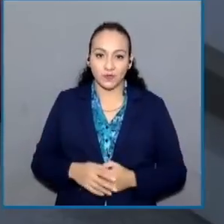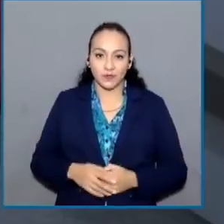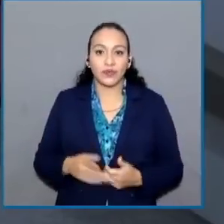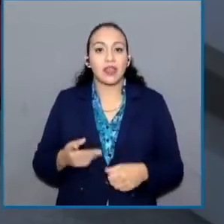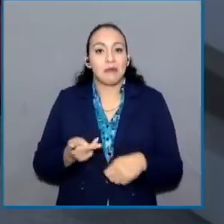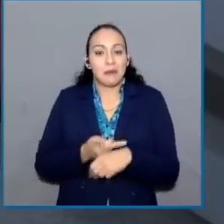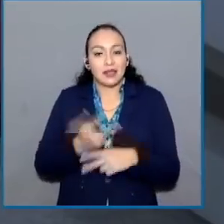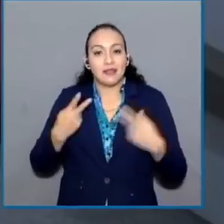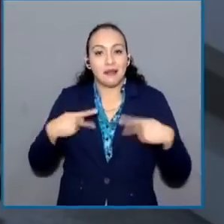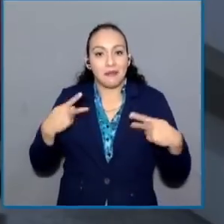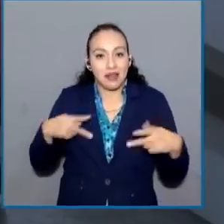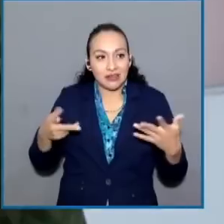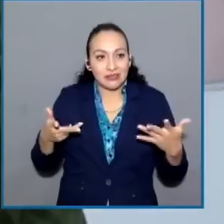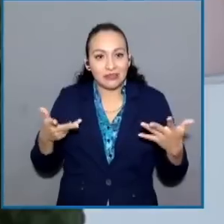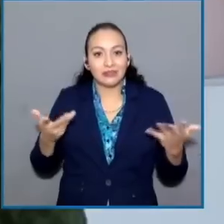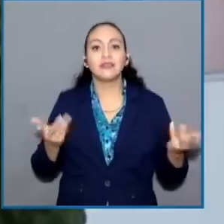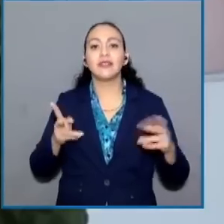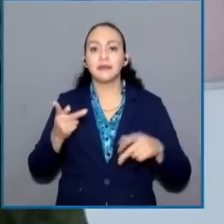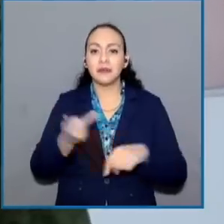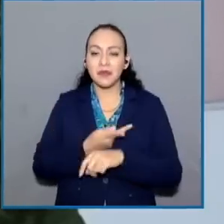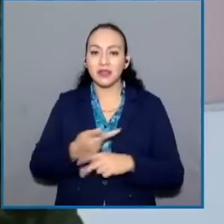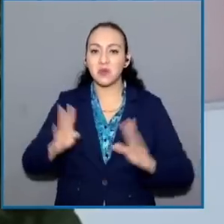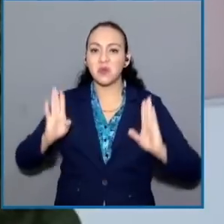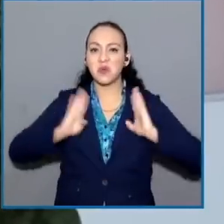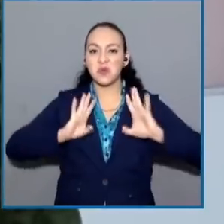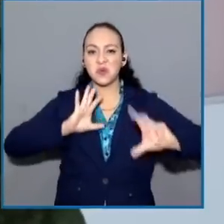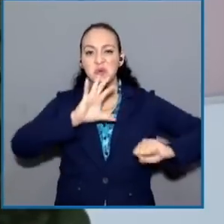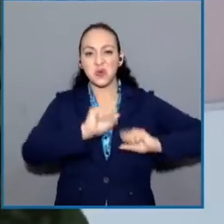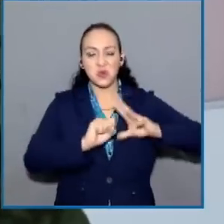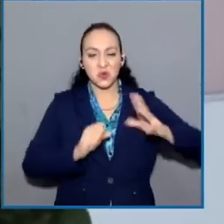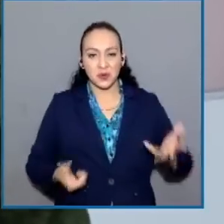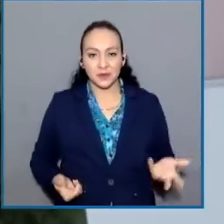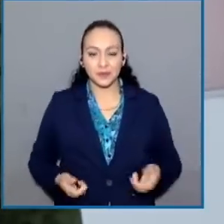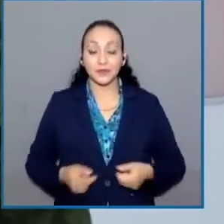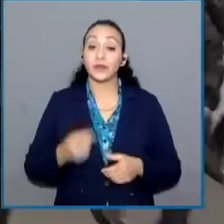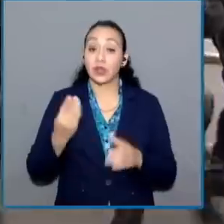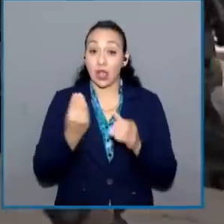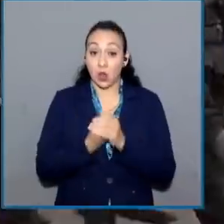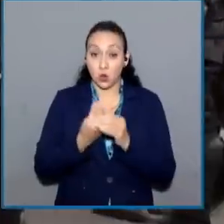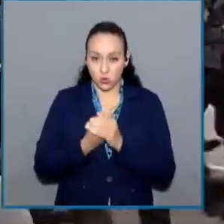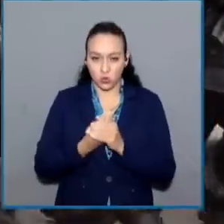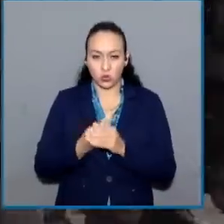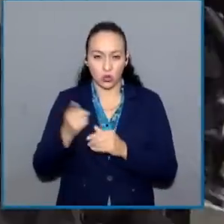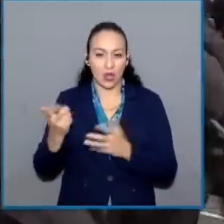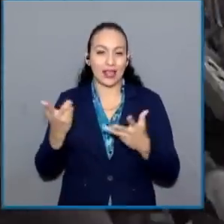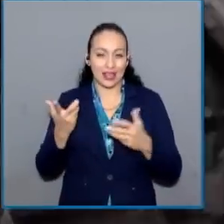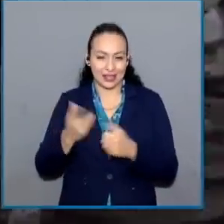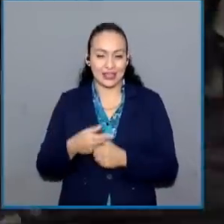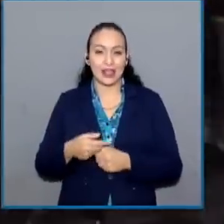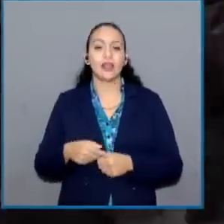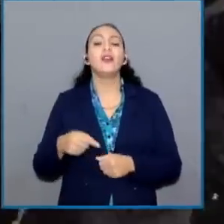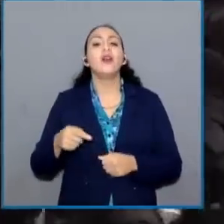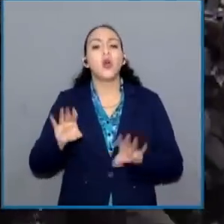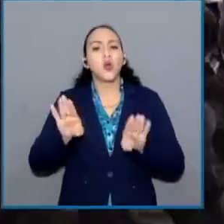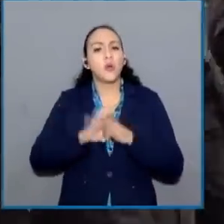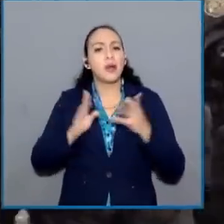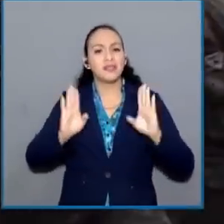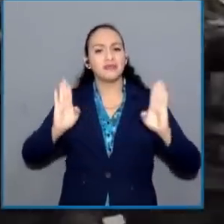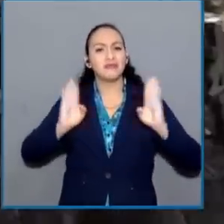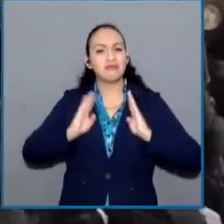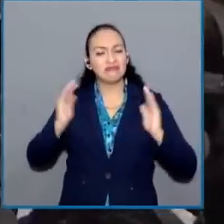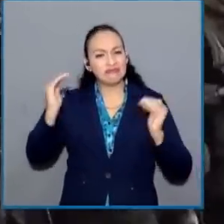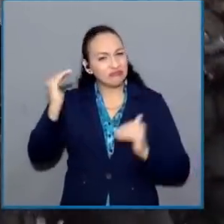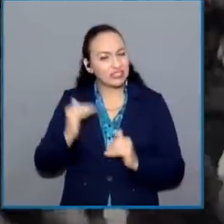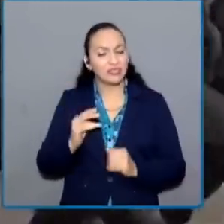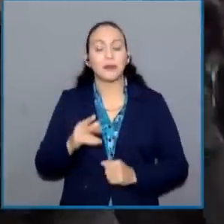ser constructores de esos proyectos. Durante el seminario Corte de Caja de la Militarización en México, indicaron que se ha conformado una especie